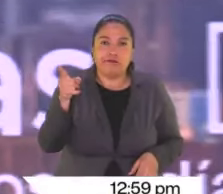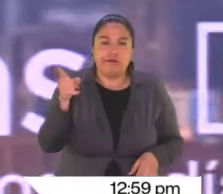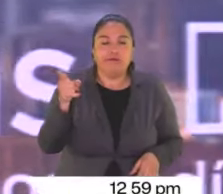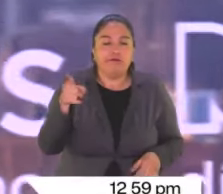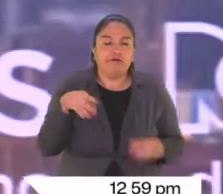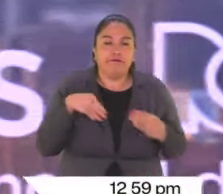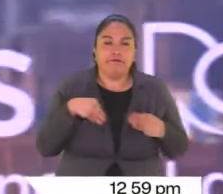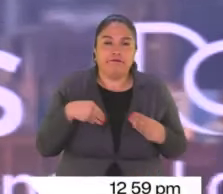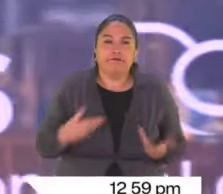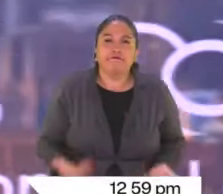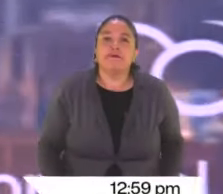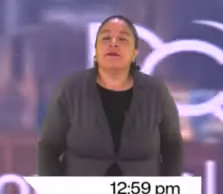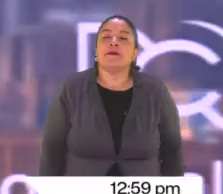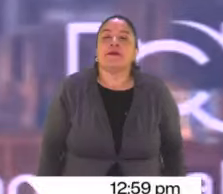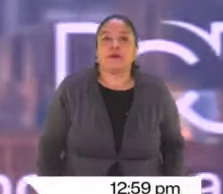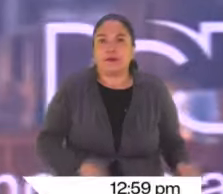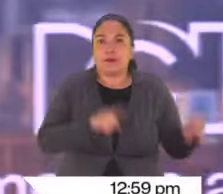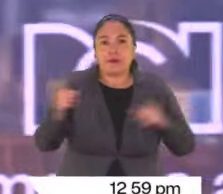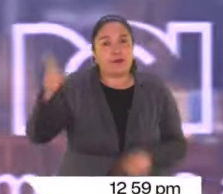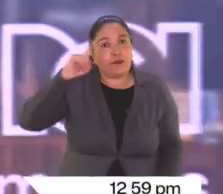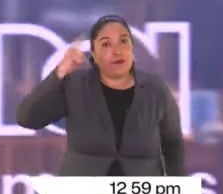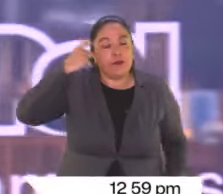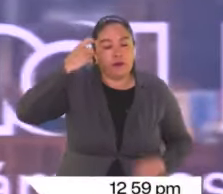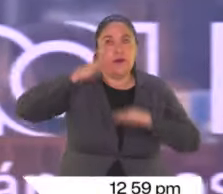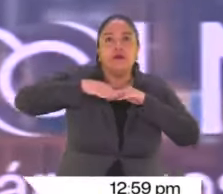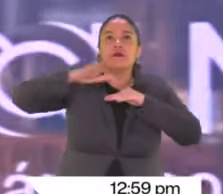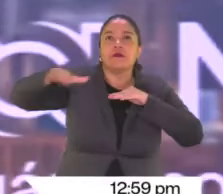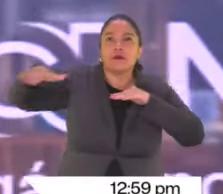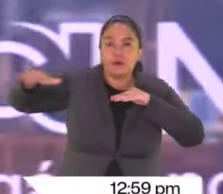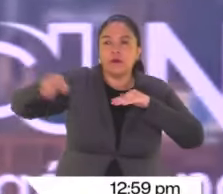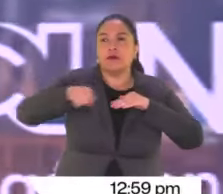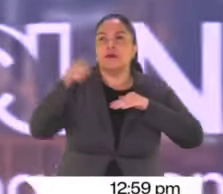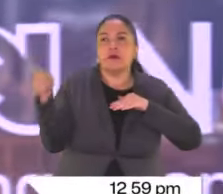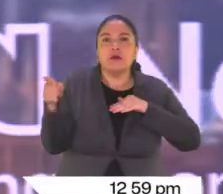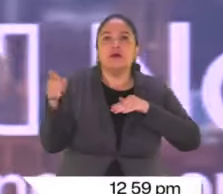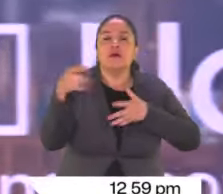La Gobernación de Antioquia y la Policía Nacional están ofreciendo hasta 50 millones de pesos de recompensa.